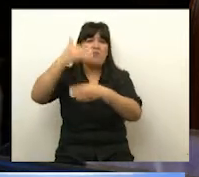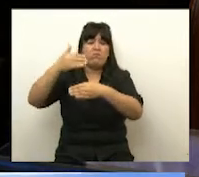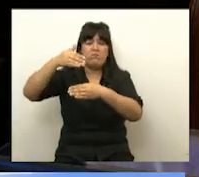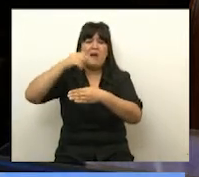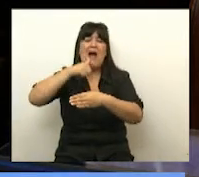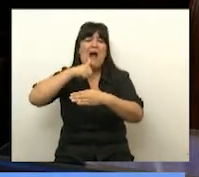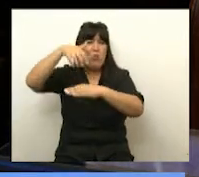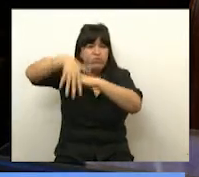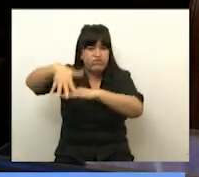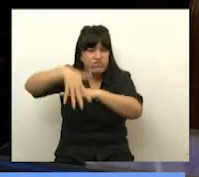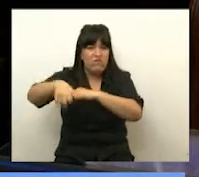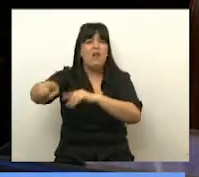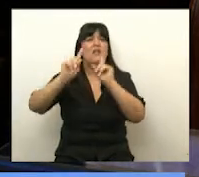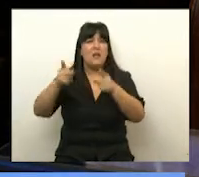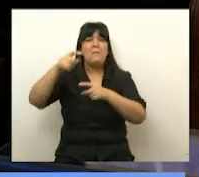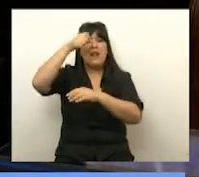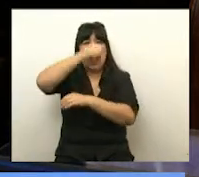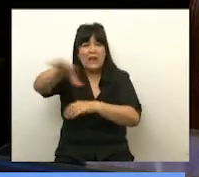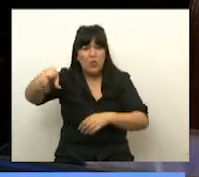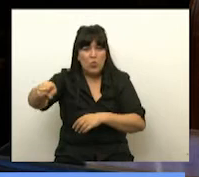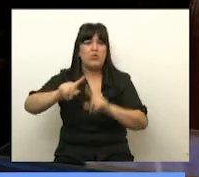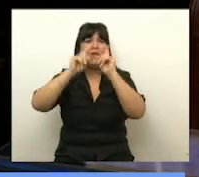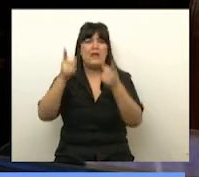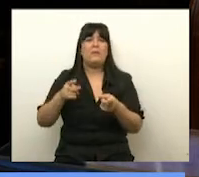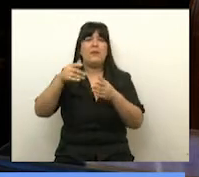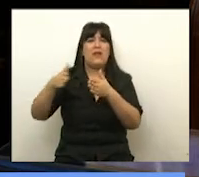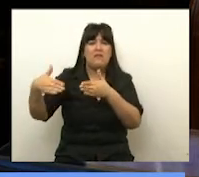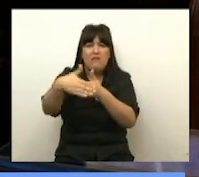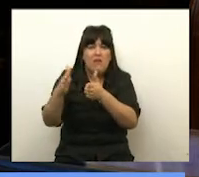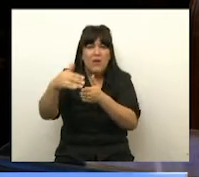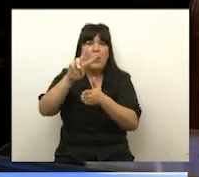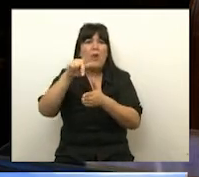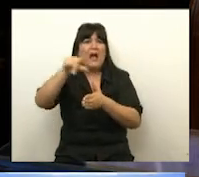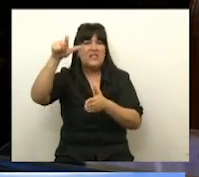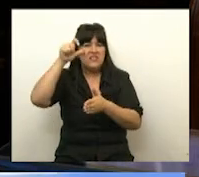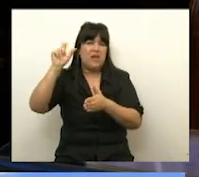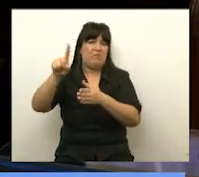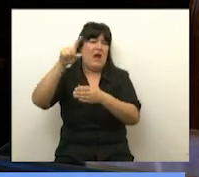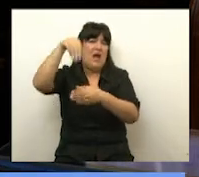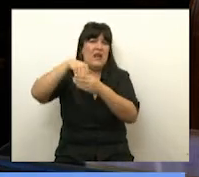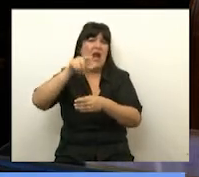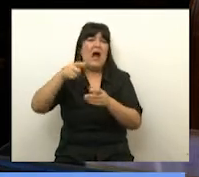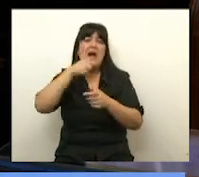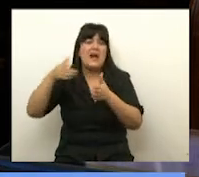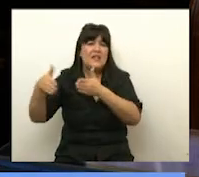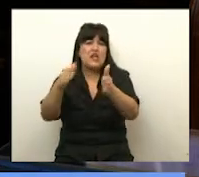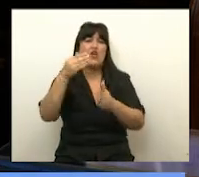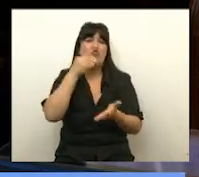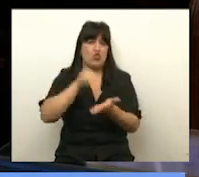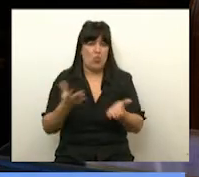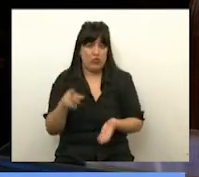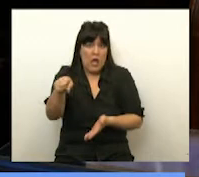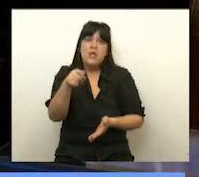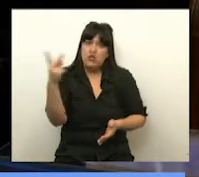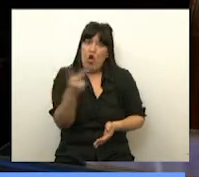con agricultura, el valle inferior e intermedio del río Chubut para el 2025. Esto es lo único